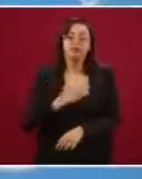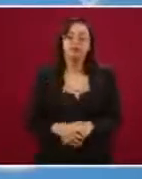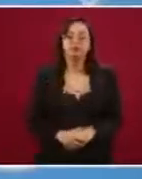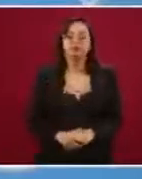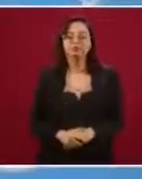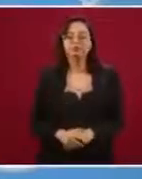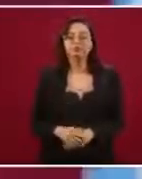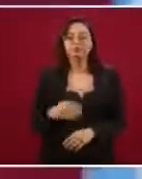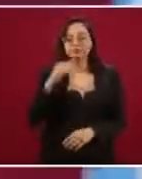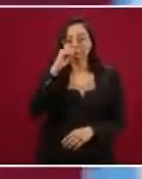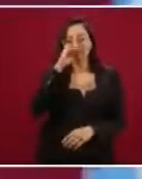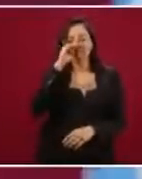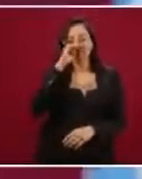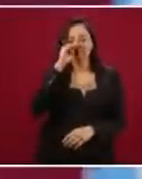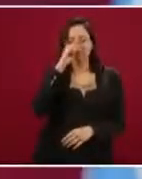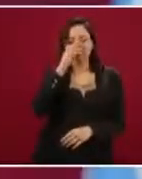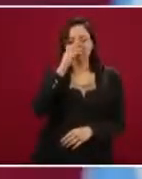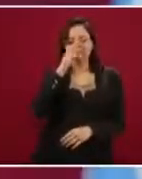Bueno,